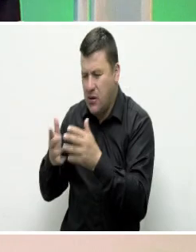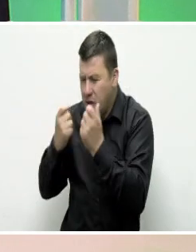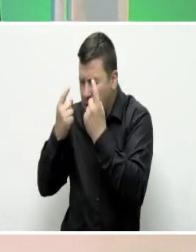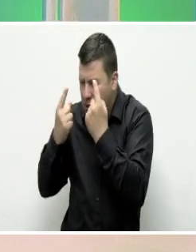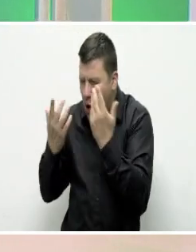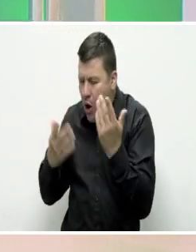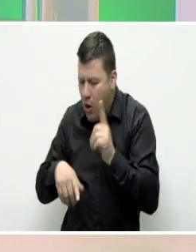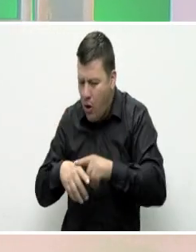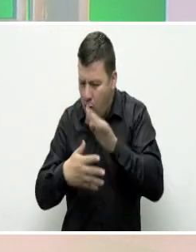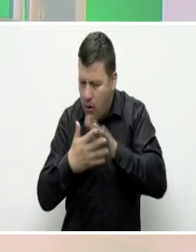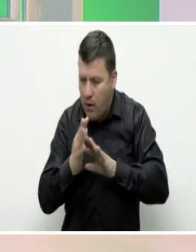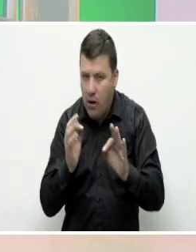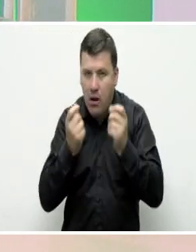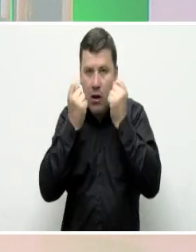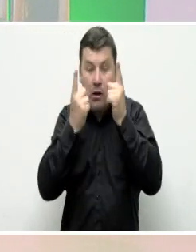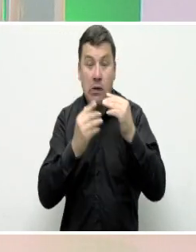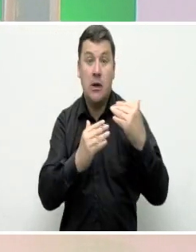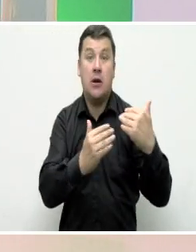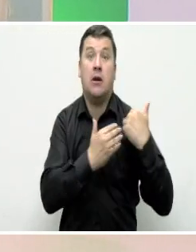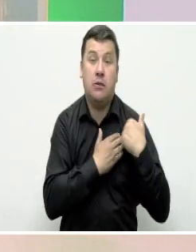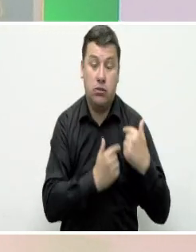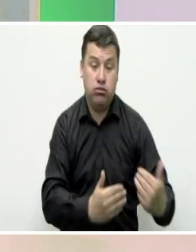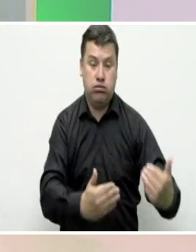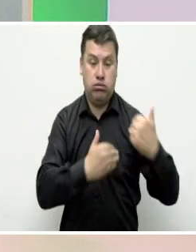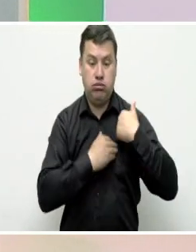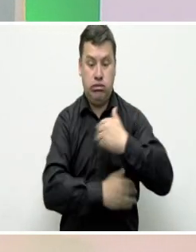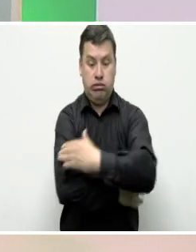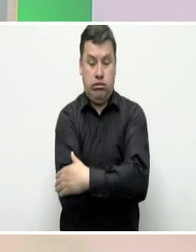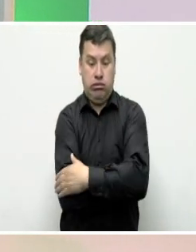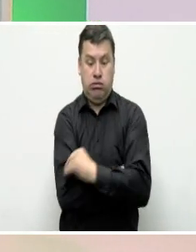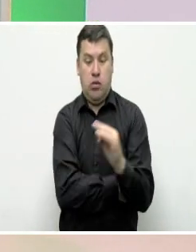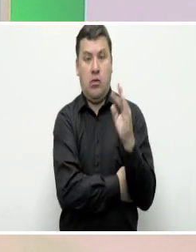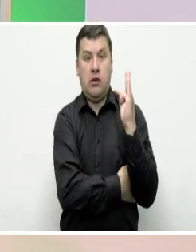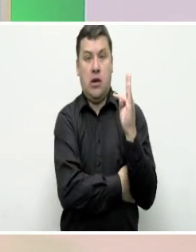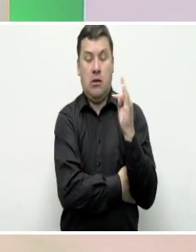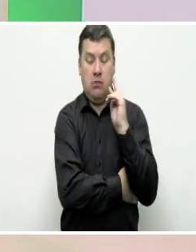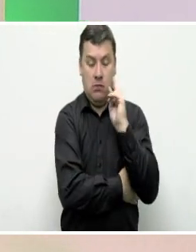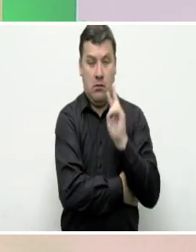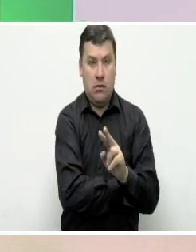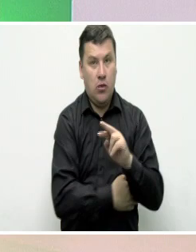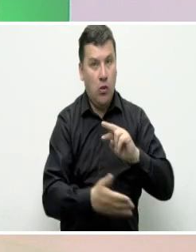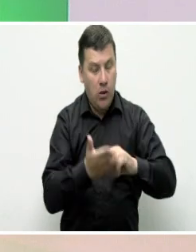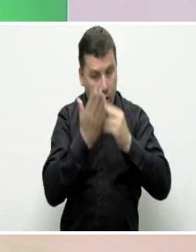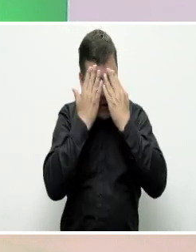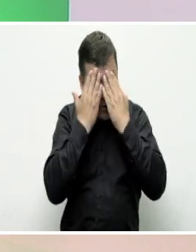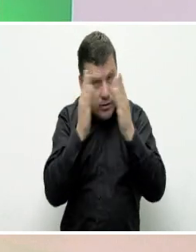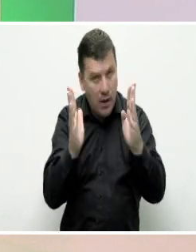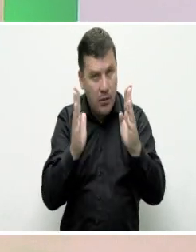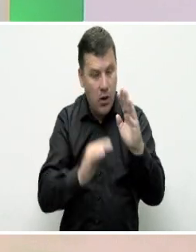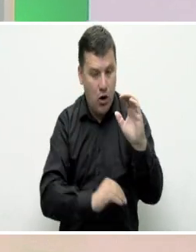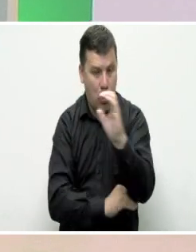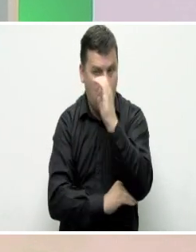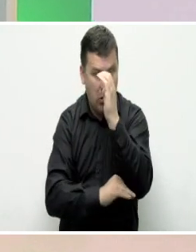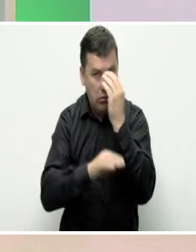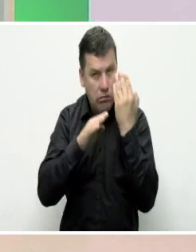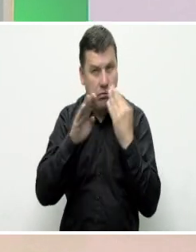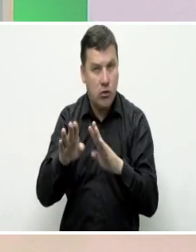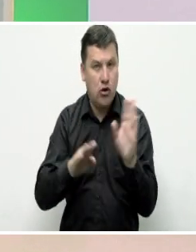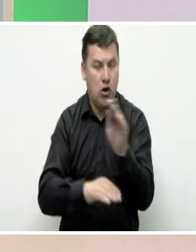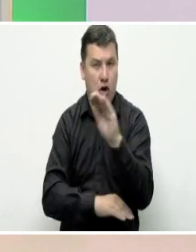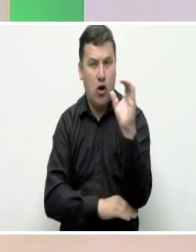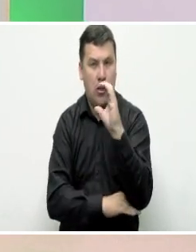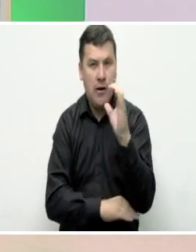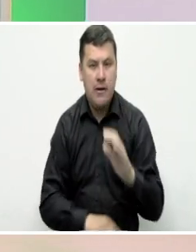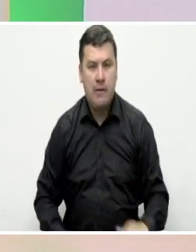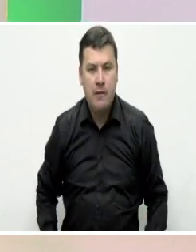puedan entender la responsabilidad que tienen no solamente con la democracia, con Colombia y con los